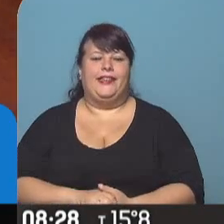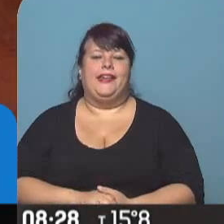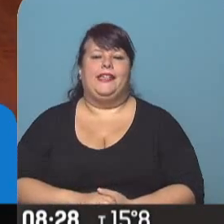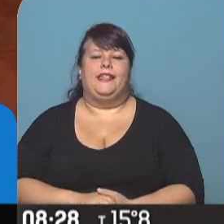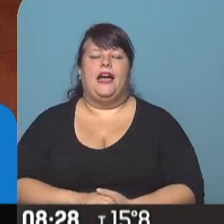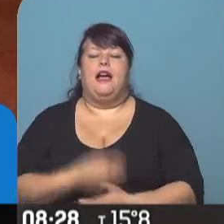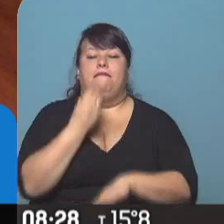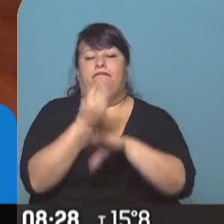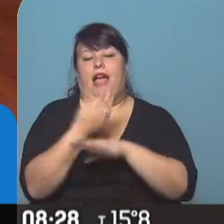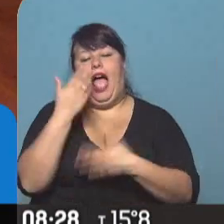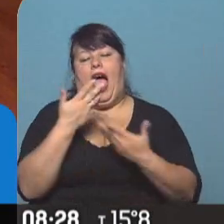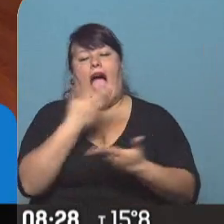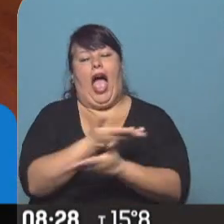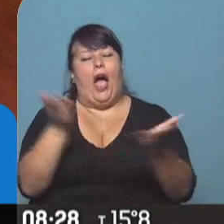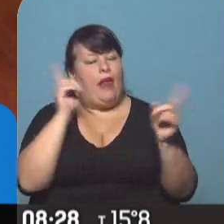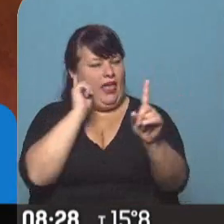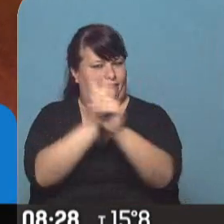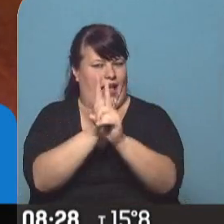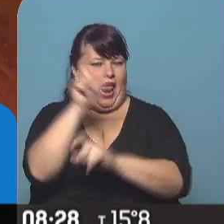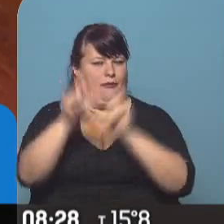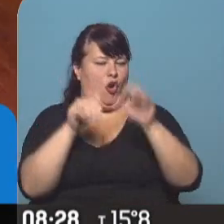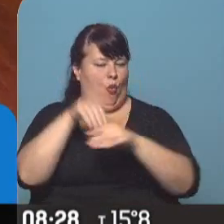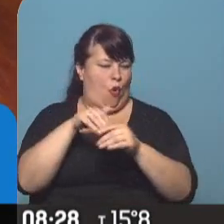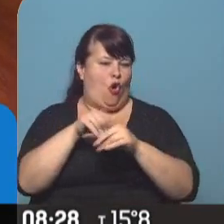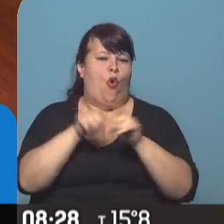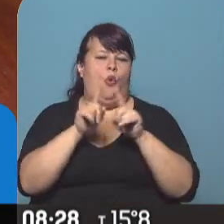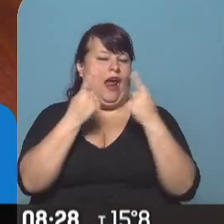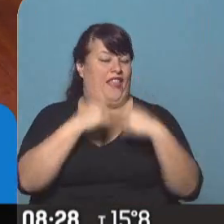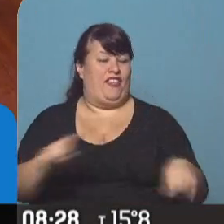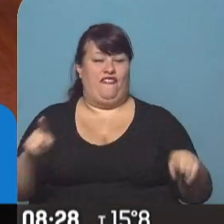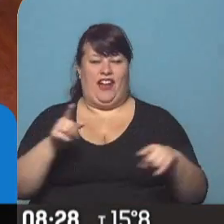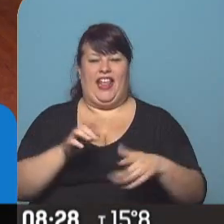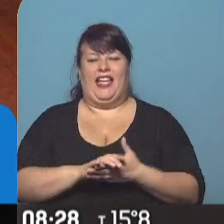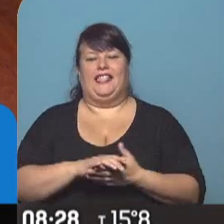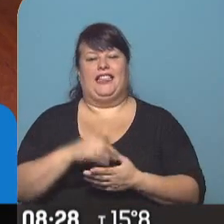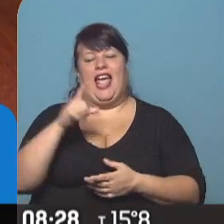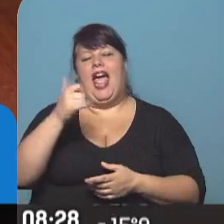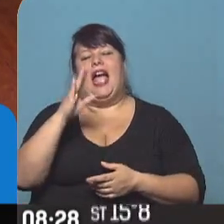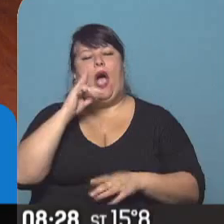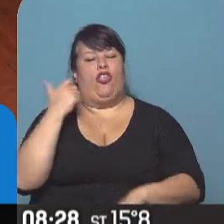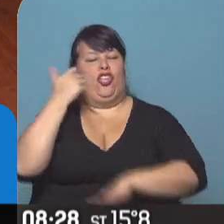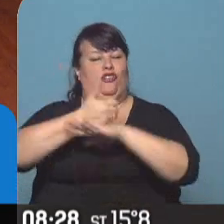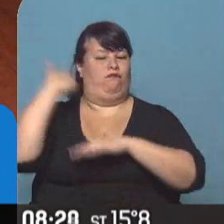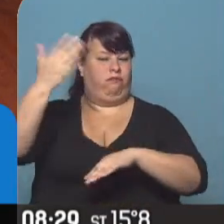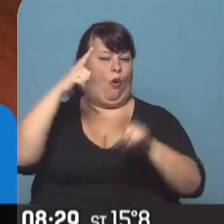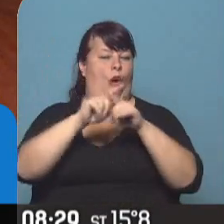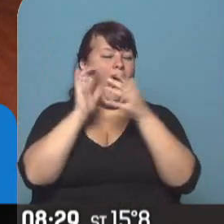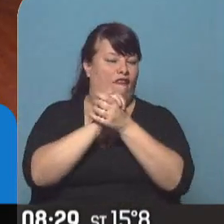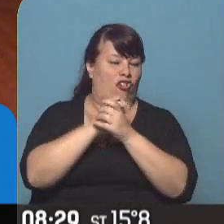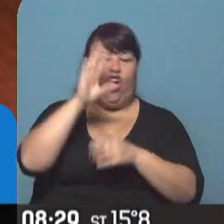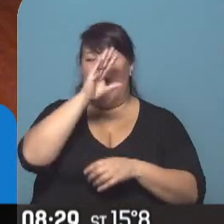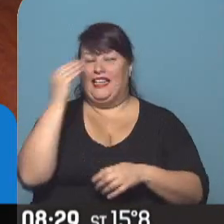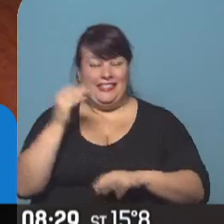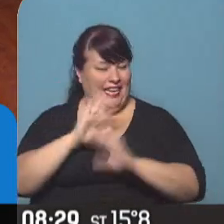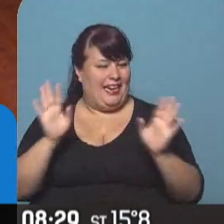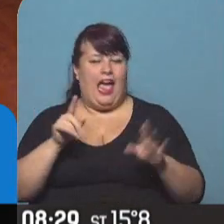el candidato hablándole directamente al votante esta cosa de la diferencia de el caudillo subió el escenario como el caso alfonsín o de christina